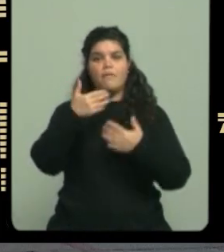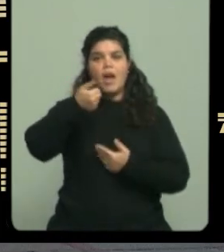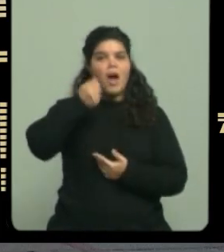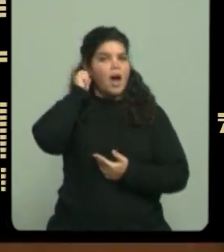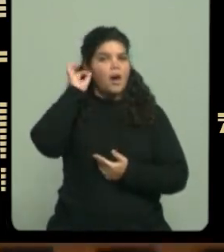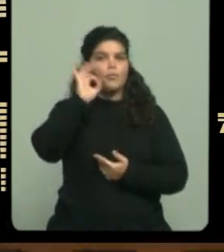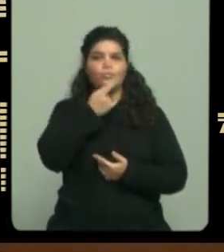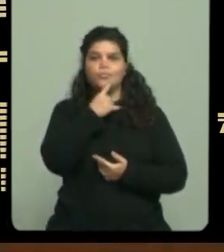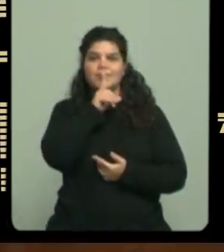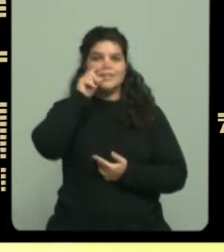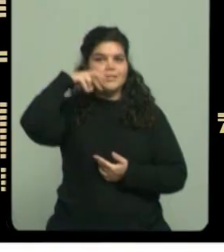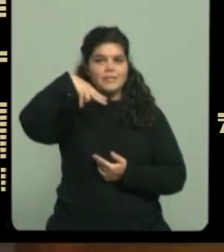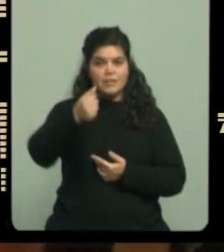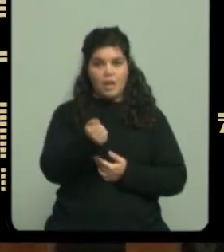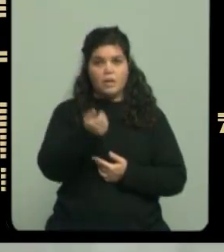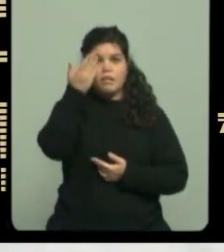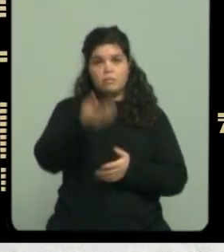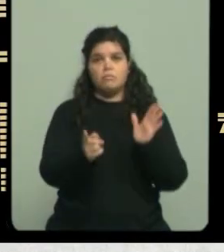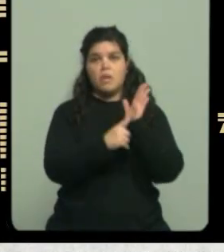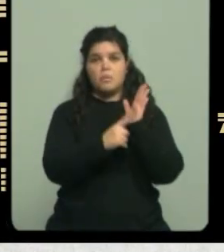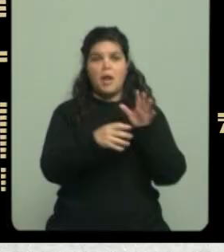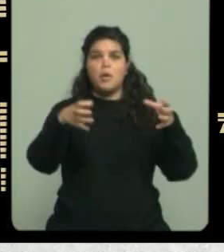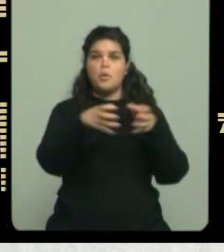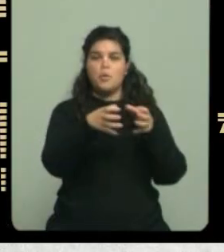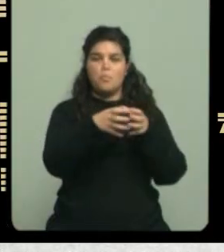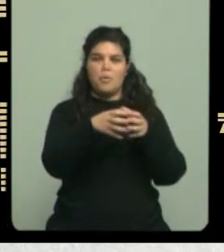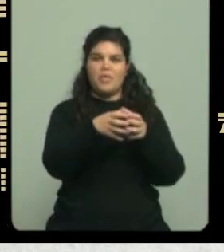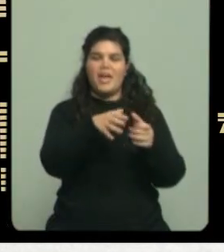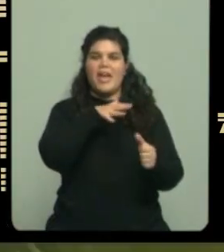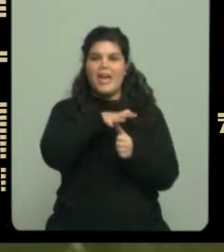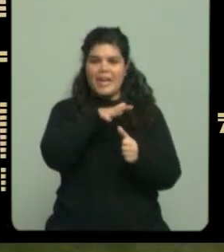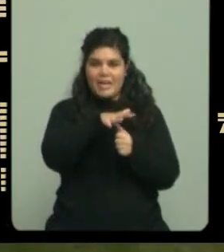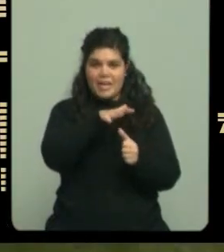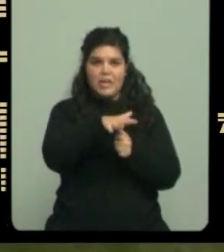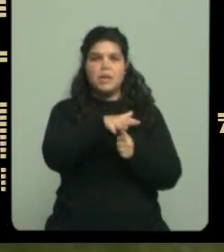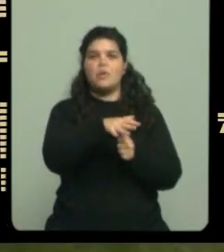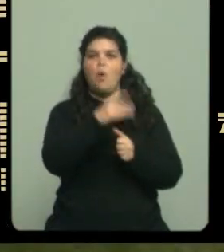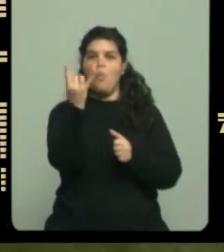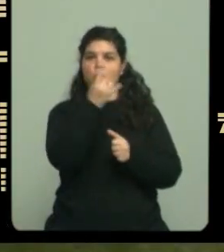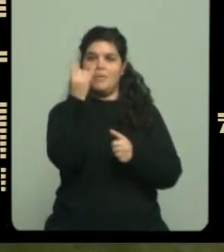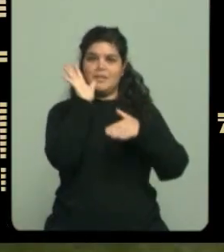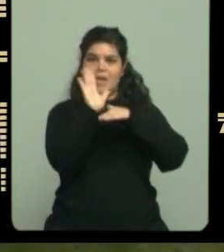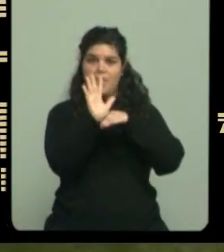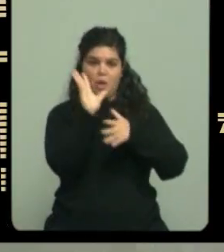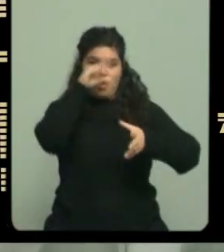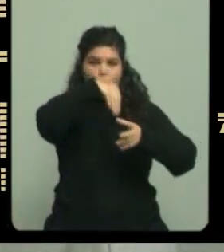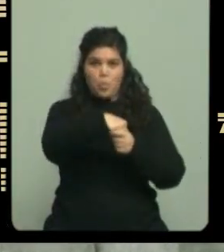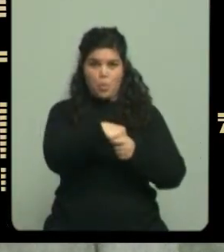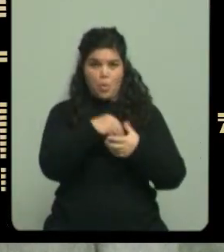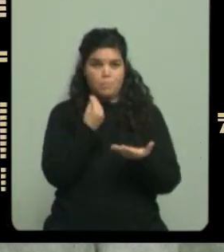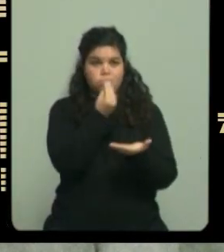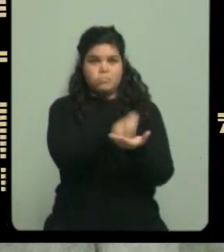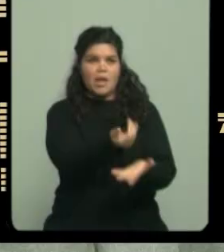Voy a hablar con Agustina Bordón Carratalá, titular de la Dirección de Género y Diversidad de la Universidad Nacional de Cuyo,